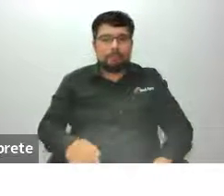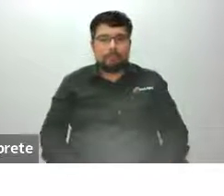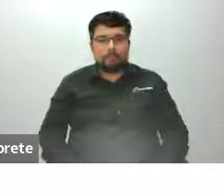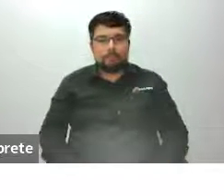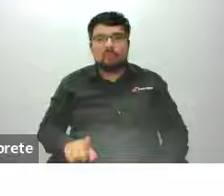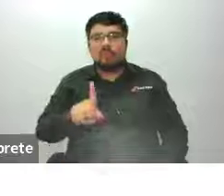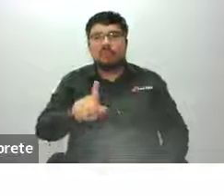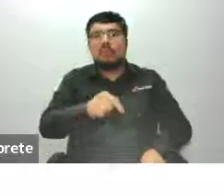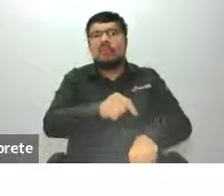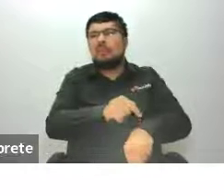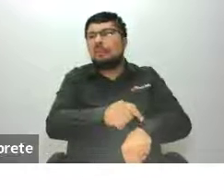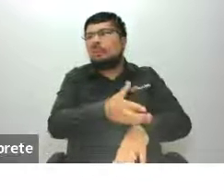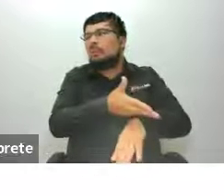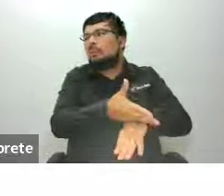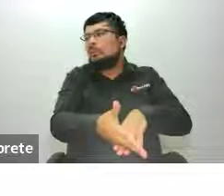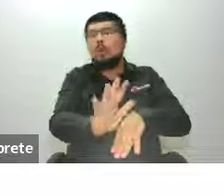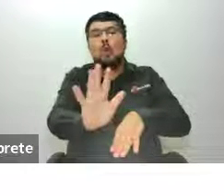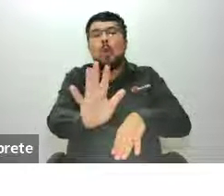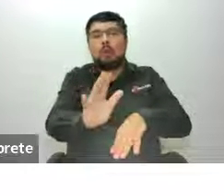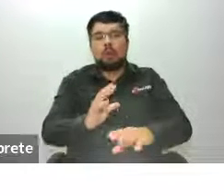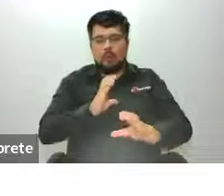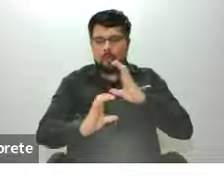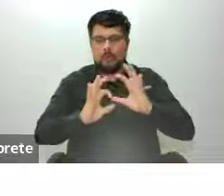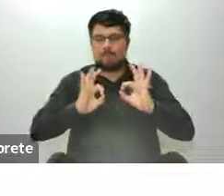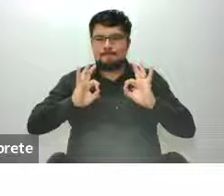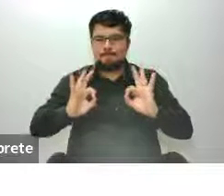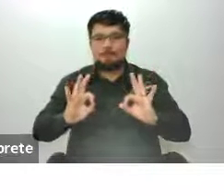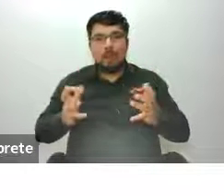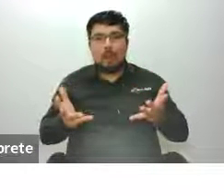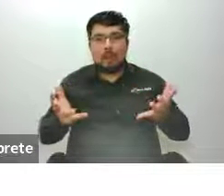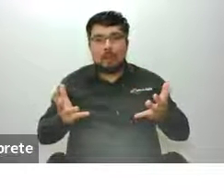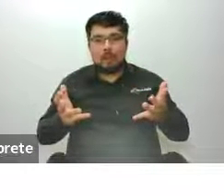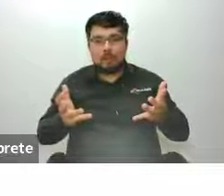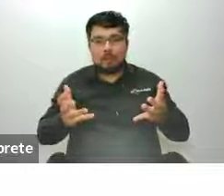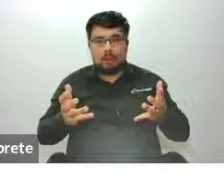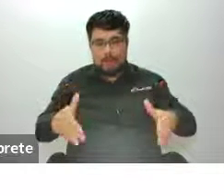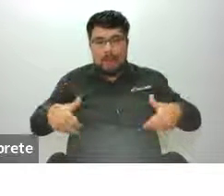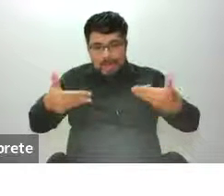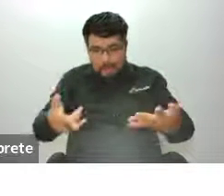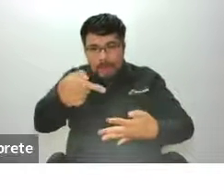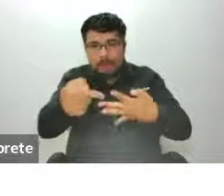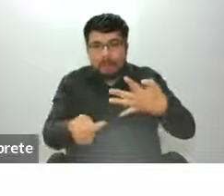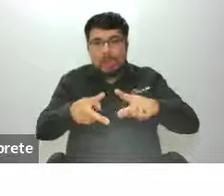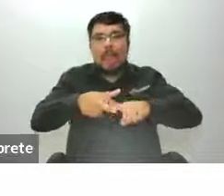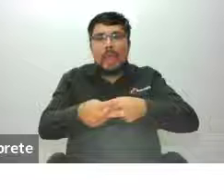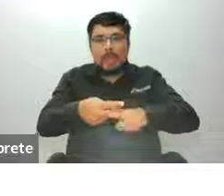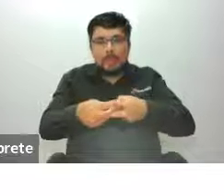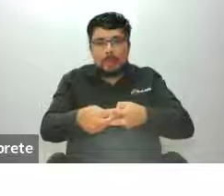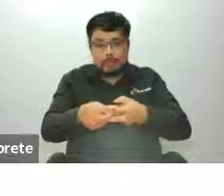Y comunicación efectiva es entregar recursos que posibiliten entonces el